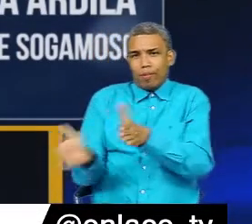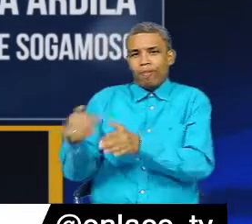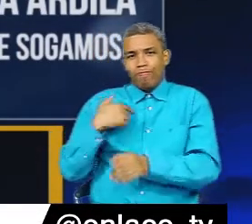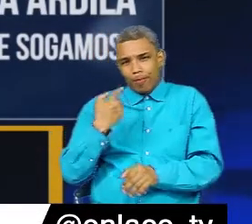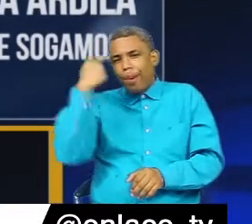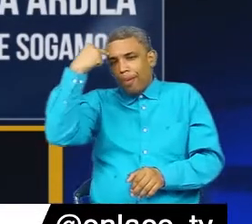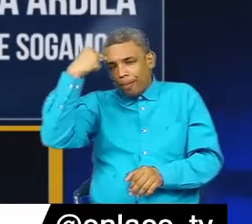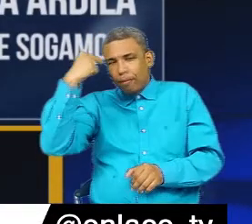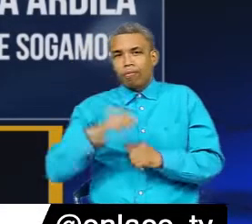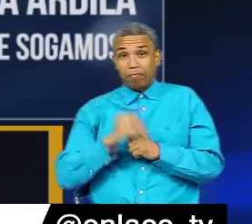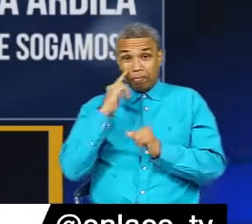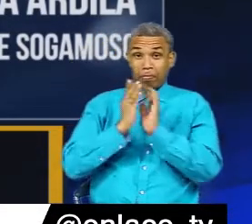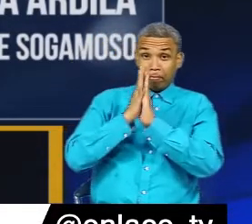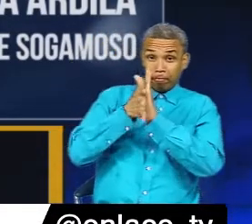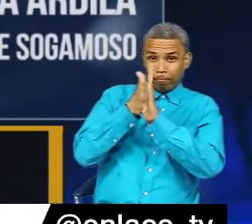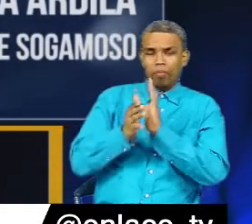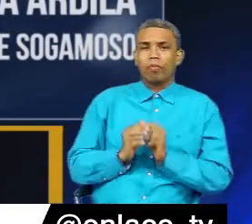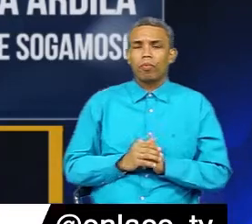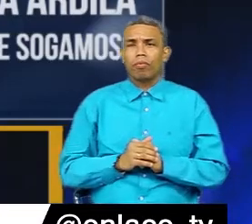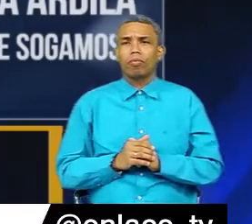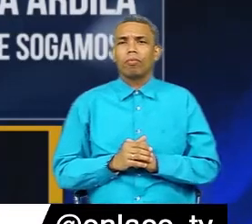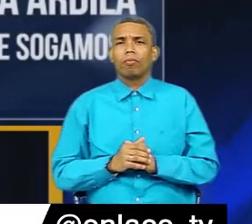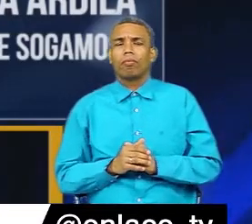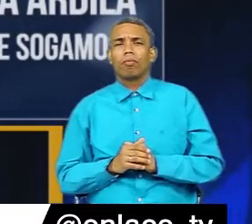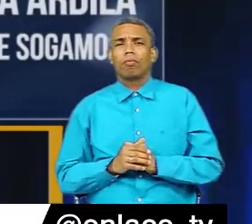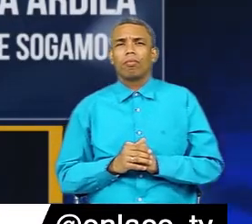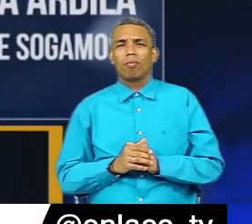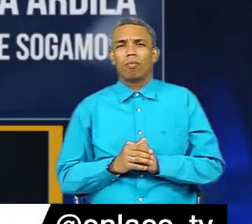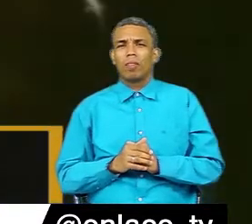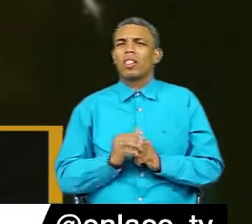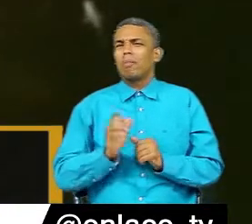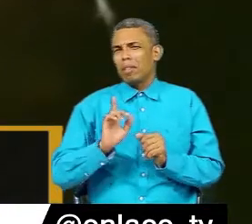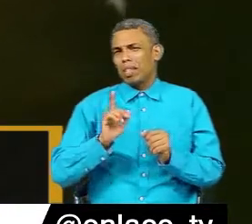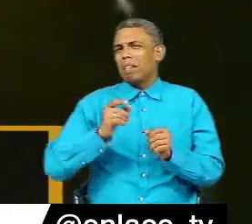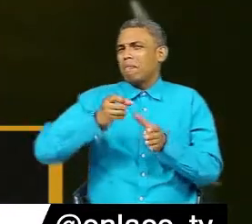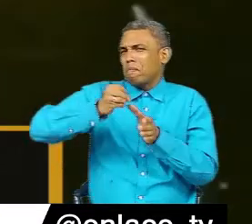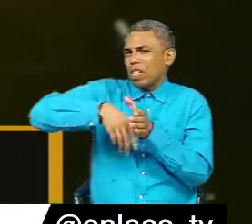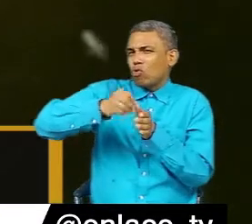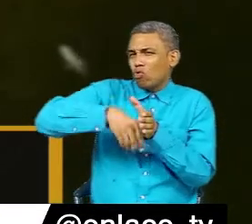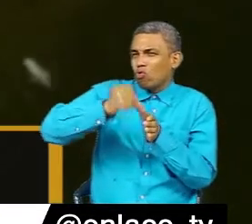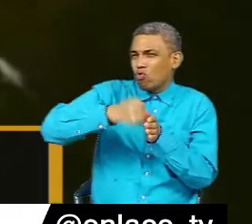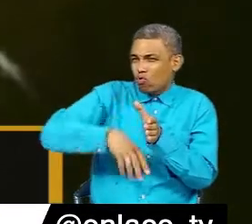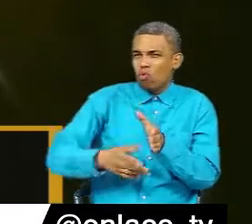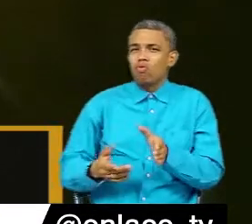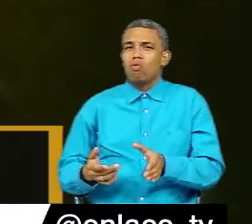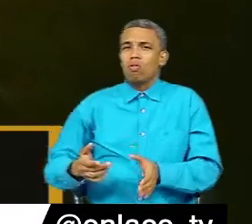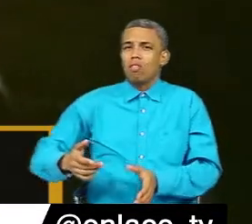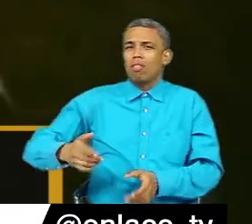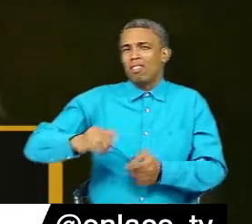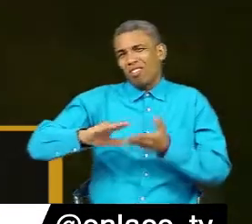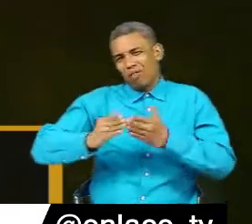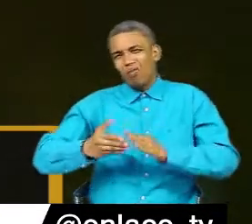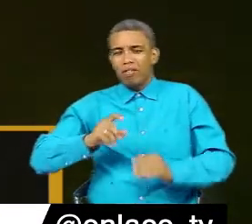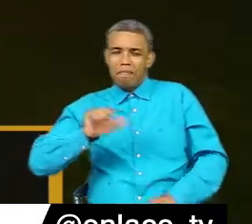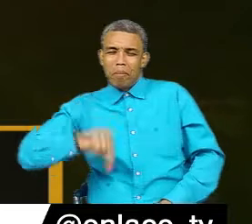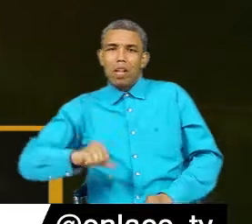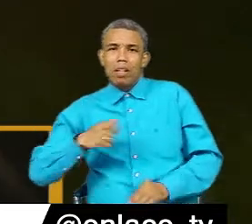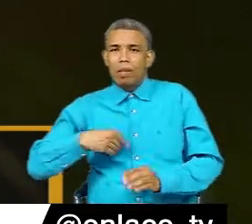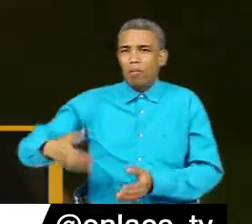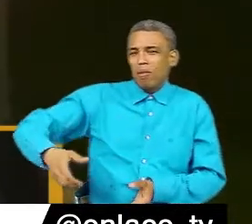hay muchos residuos sólidos como basura y eso en el caño. Eso también puede estar también